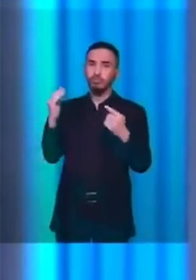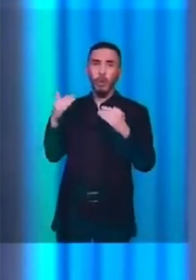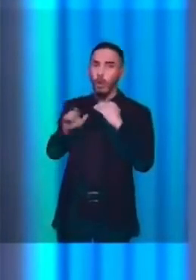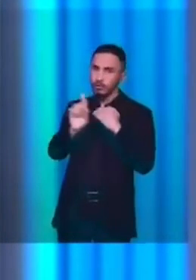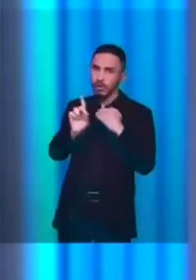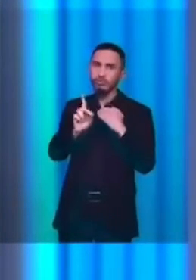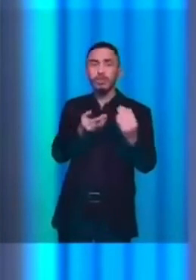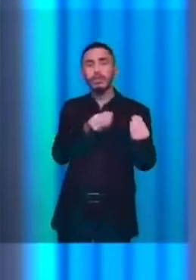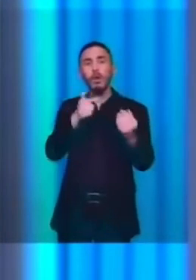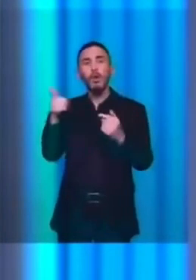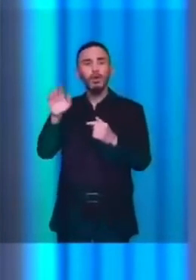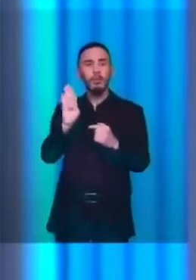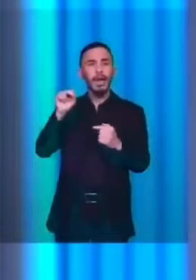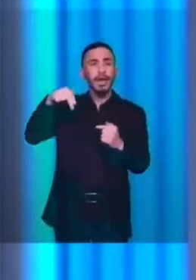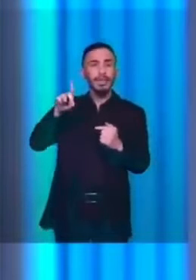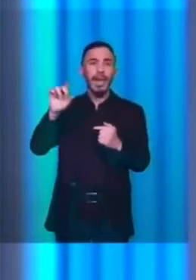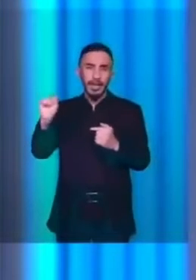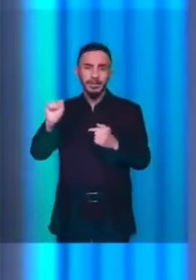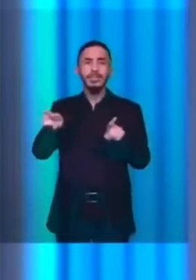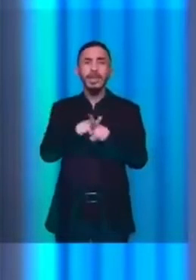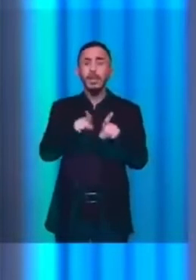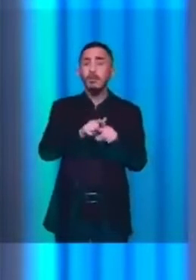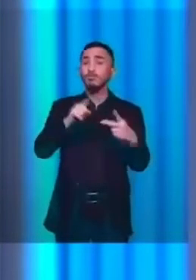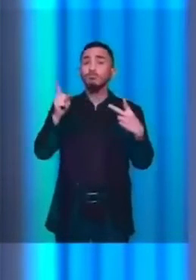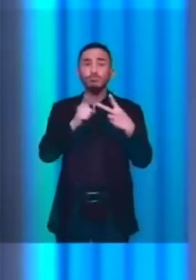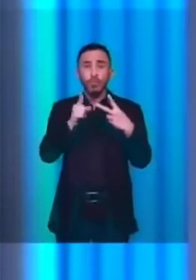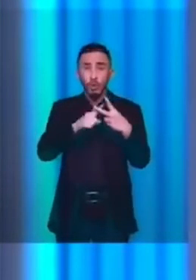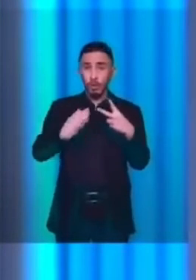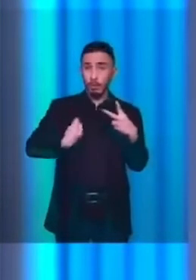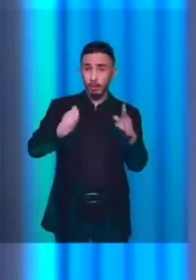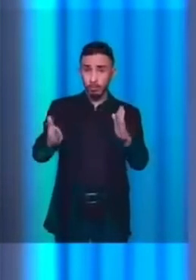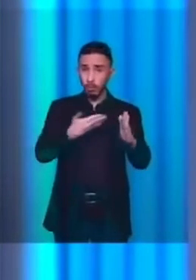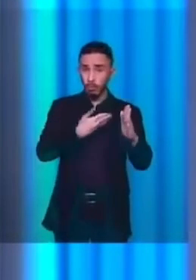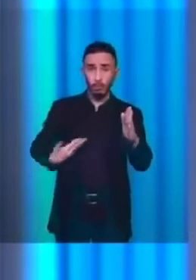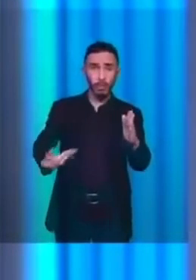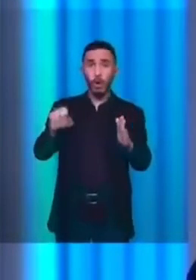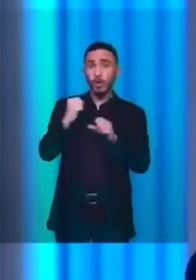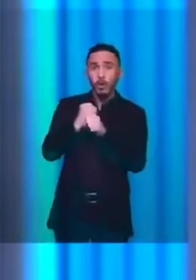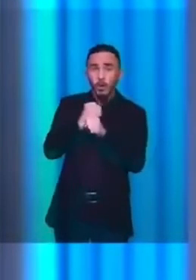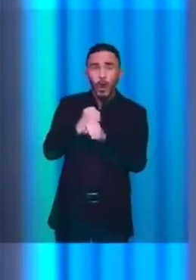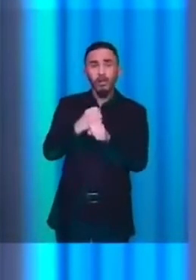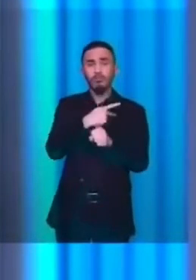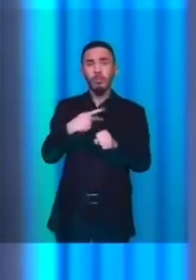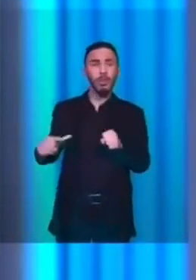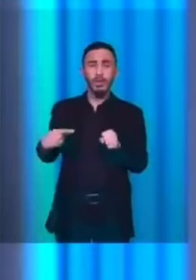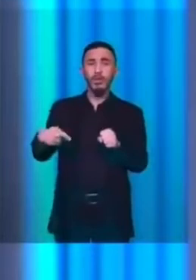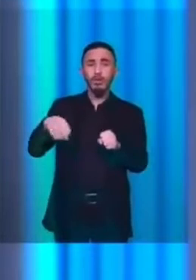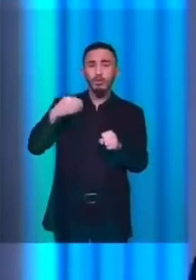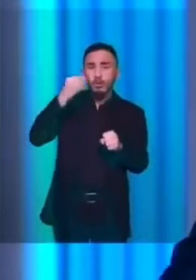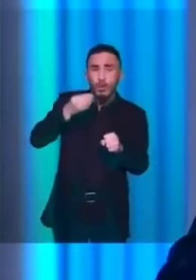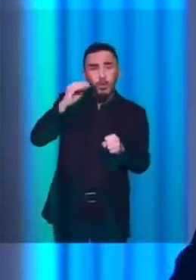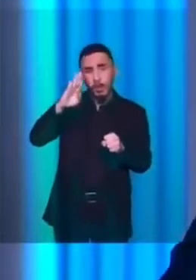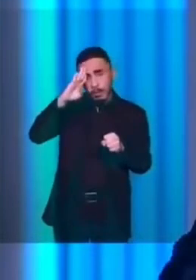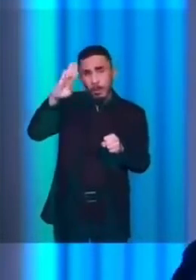ya lo fue. Lo veo bien a Lula, que estaba así, tuvo un problema de salud importante. Lo veo bastante bien. Lula da Silva, que